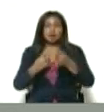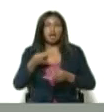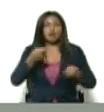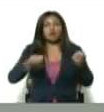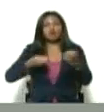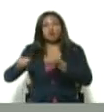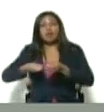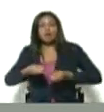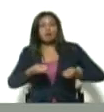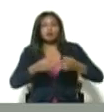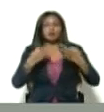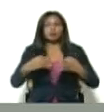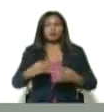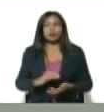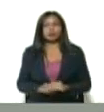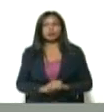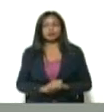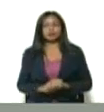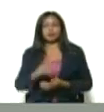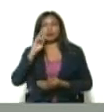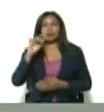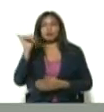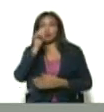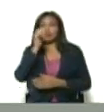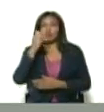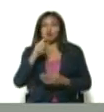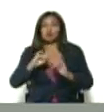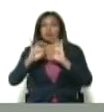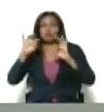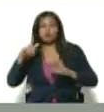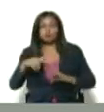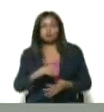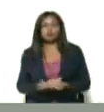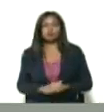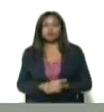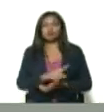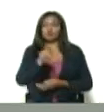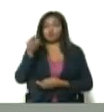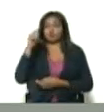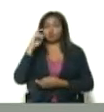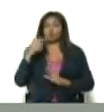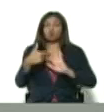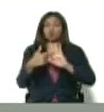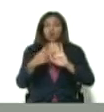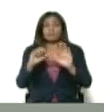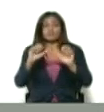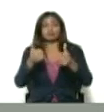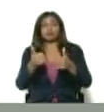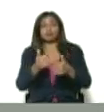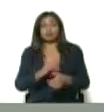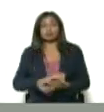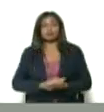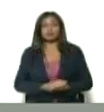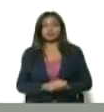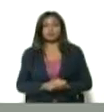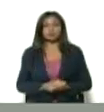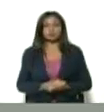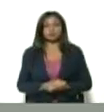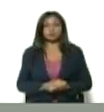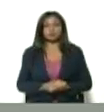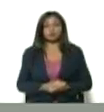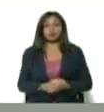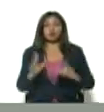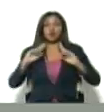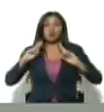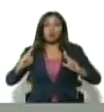controlada. Como veíamos en el video de Wuhan, que ustedes presentaron al principio, la